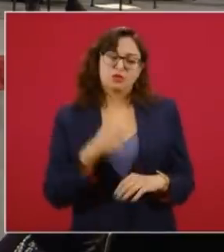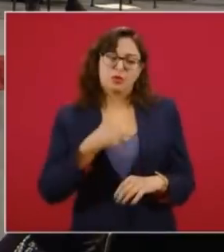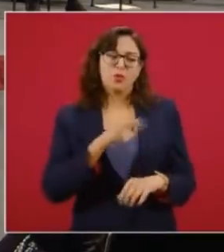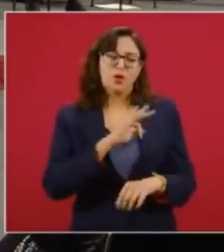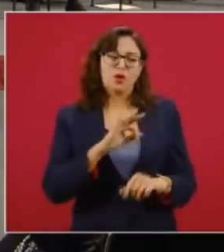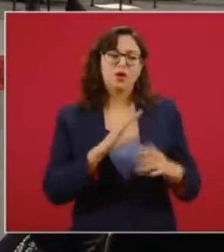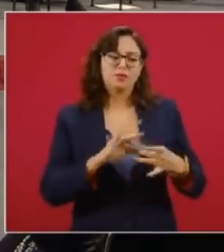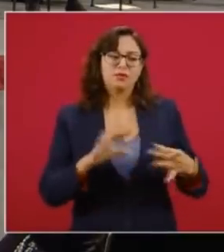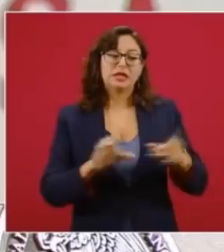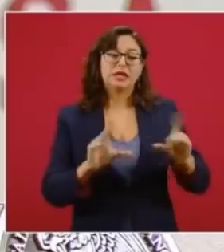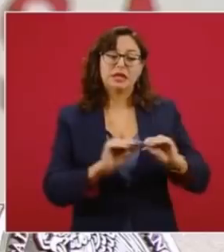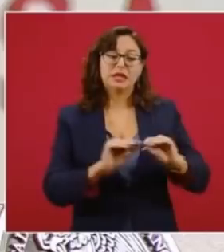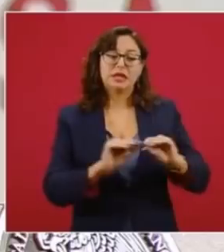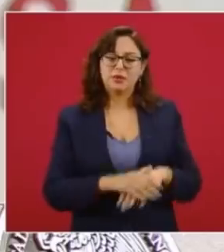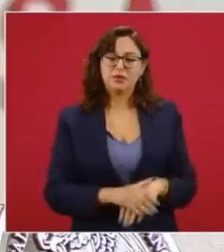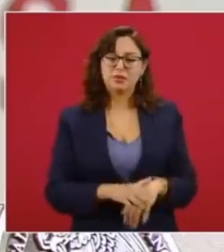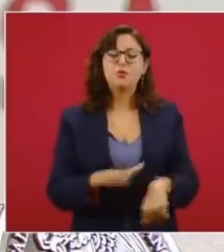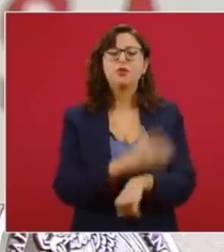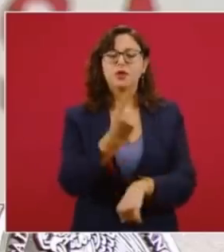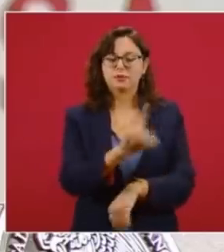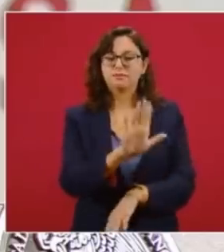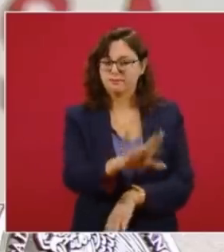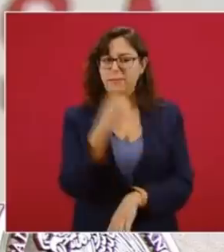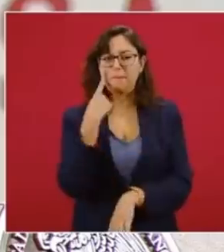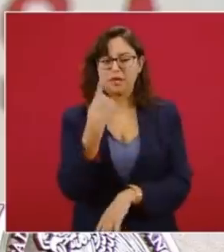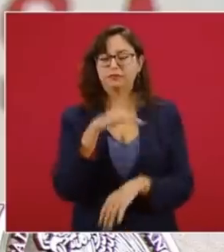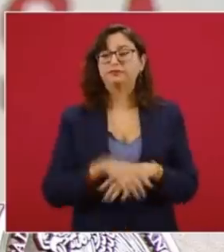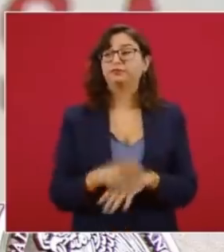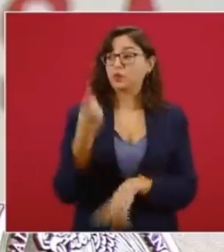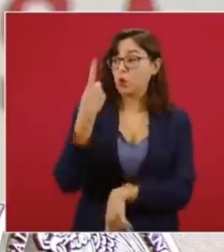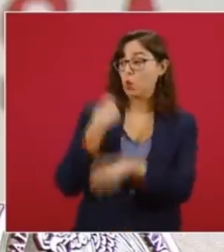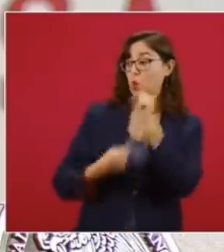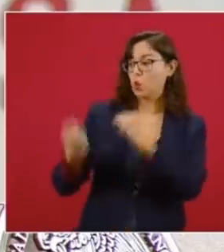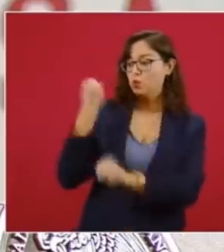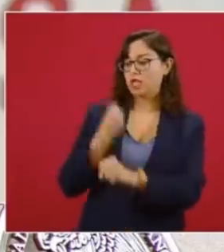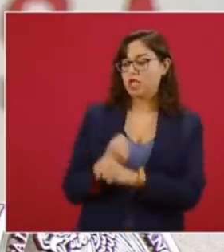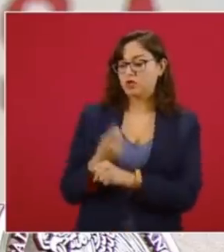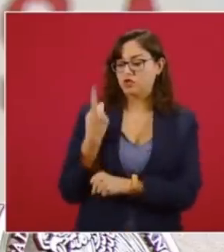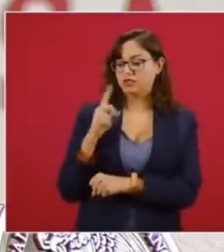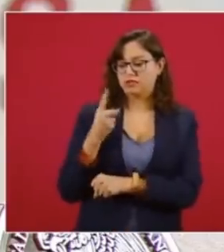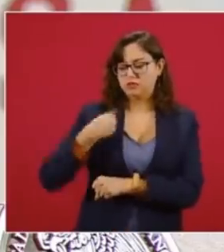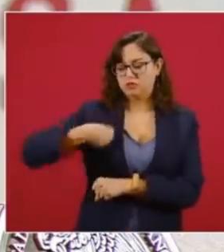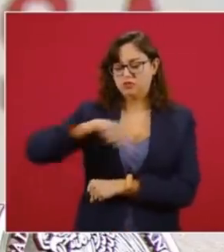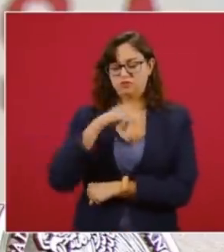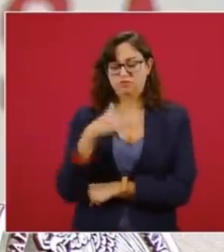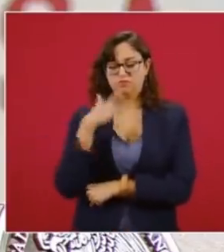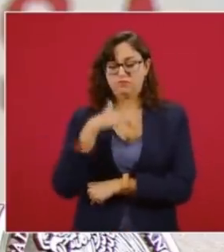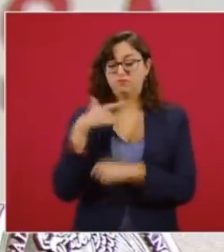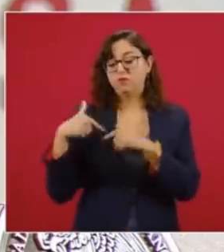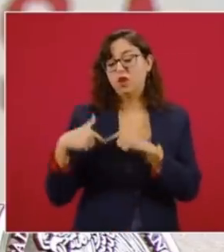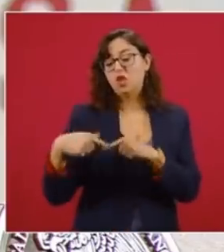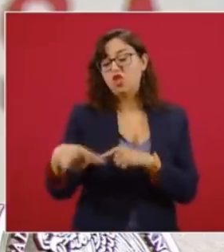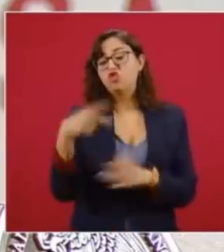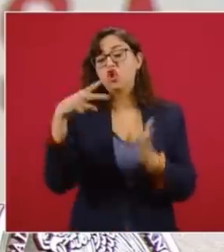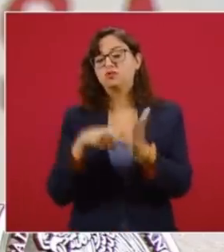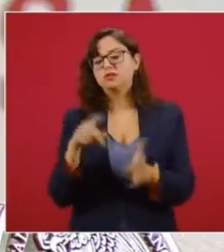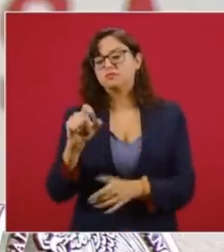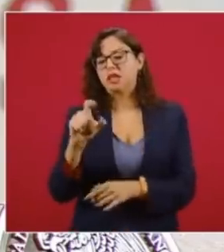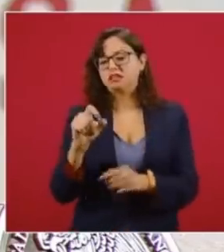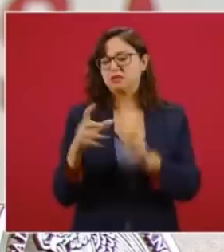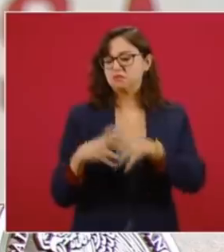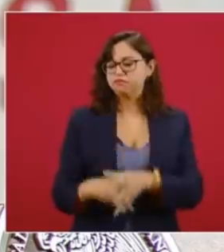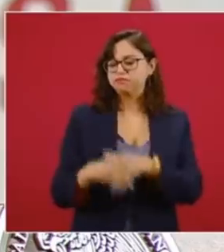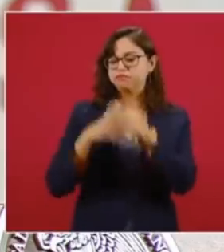nosotros pronosticamos en diciembre del año pasado que íbamos a crecer al menos al 4%, porque teníamos todos